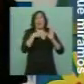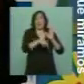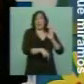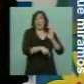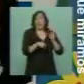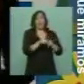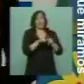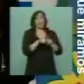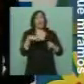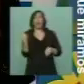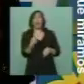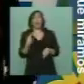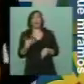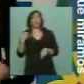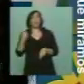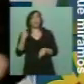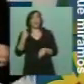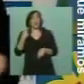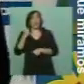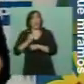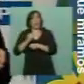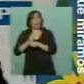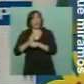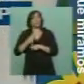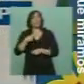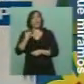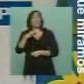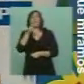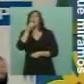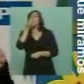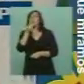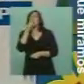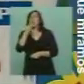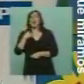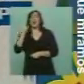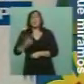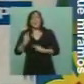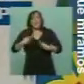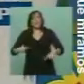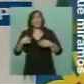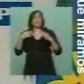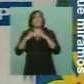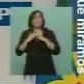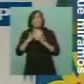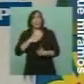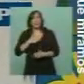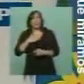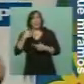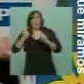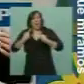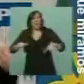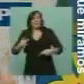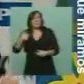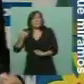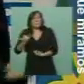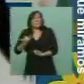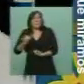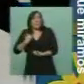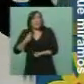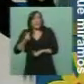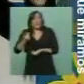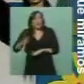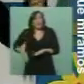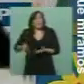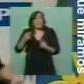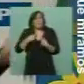públicos a declarar nuestros bienes y está muy bien que los declaremos y que sean públicos al primer